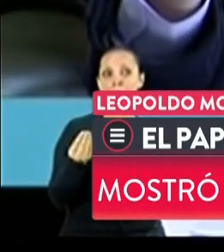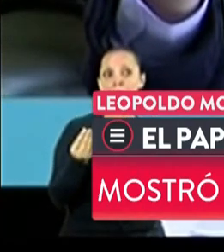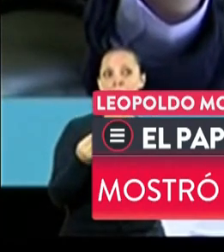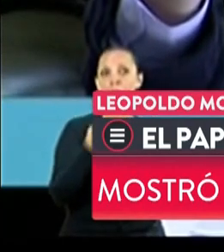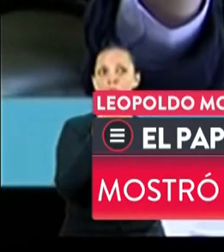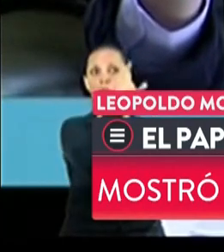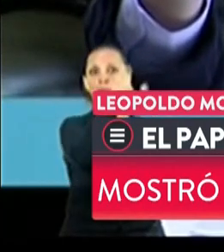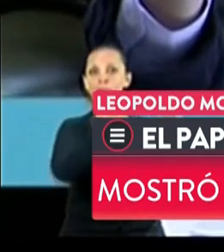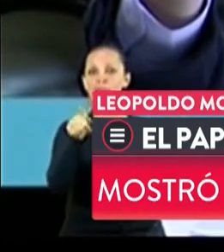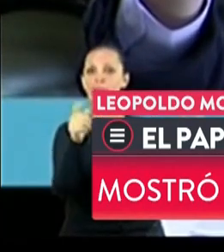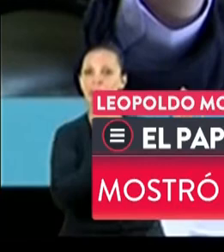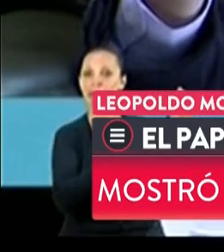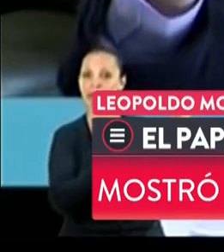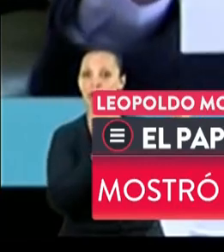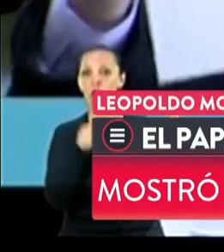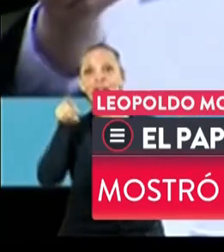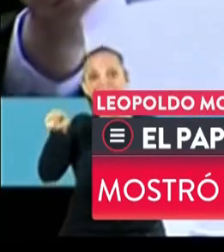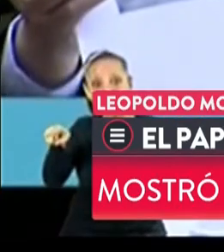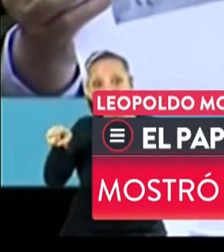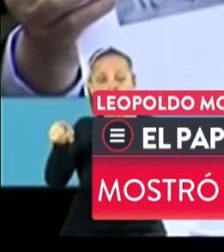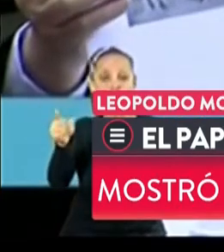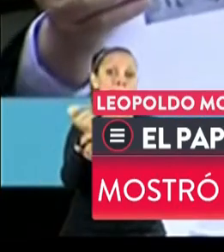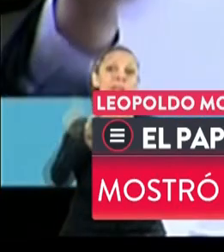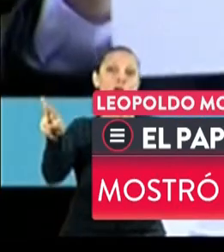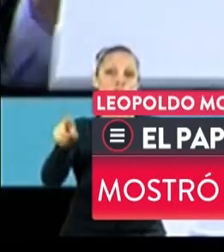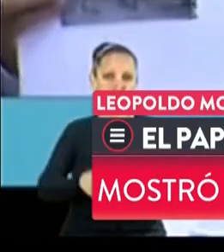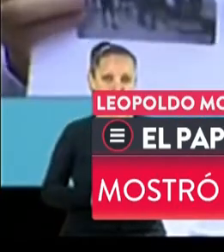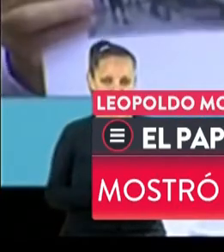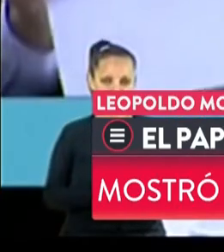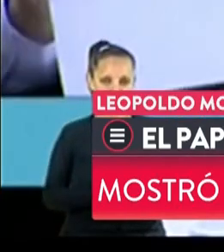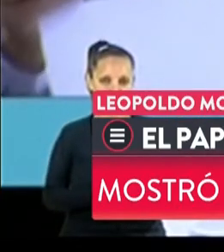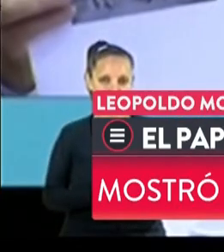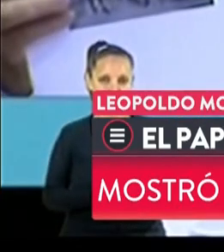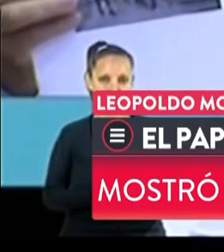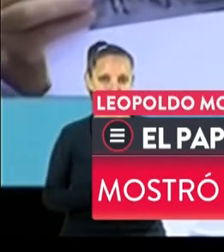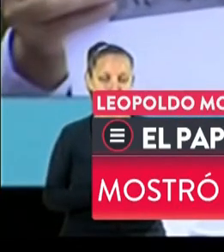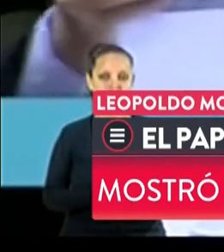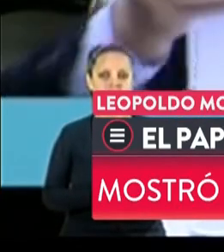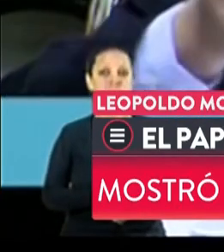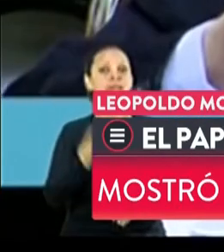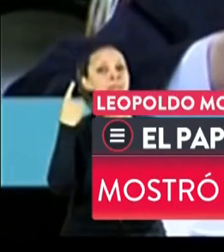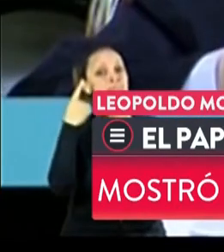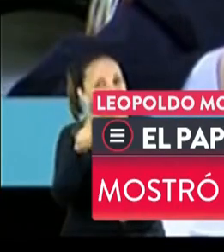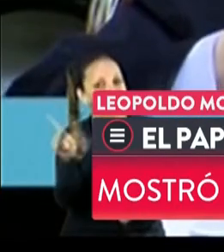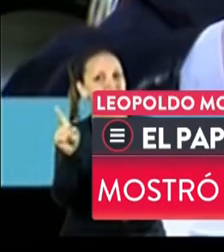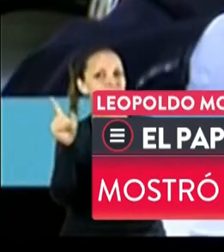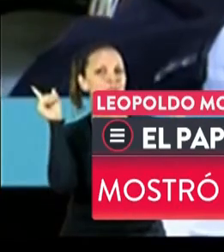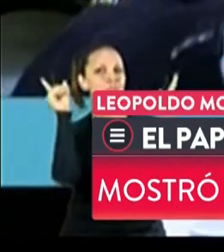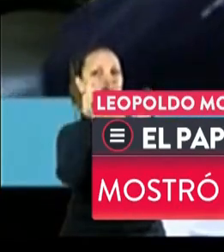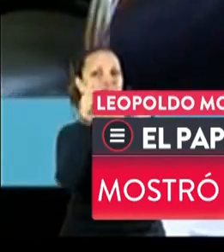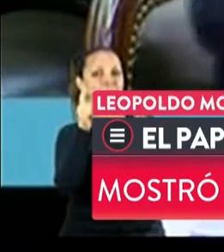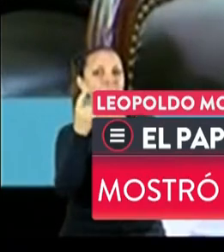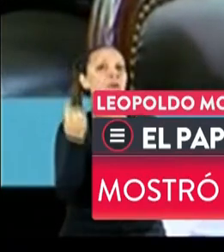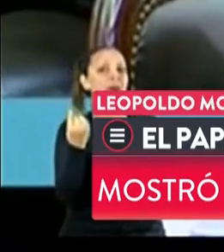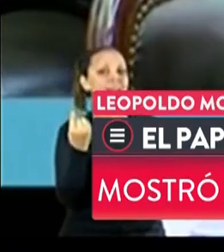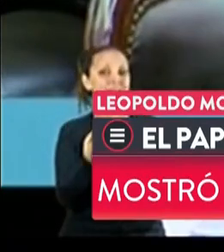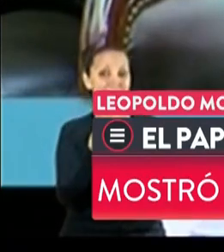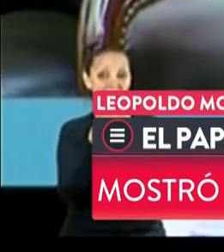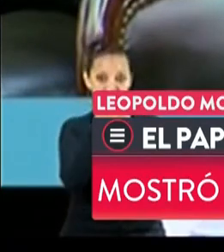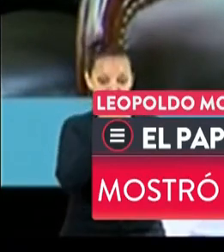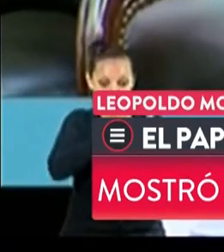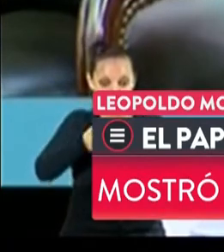rostro tapado. Pero hubo un problema, se le cayó a uno el pañuelo que le tapaba el